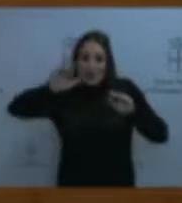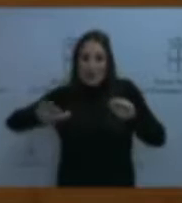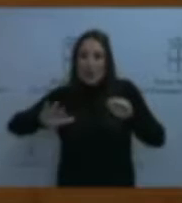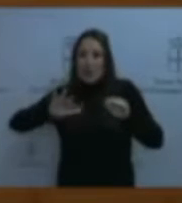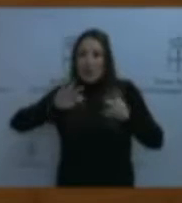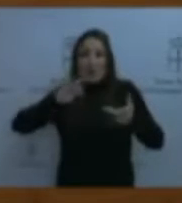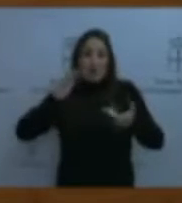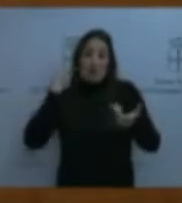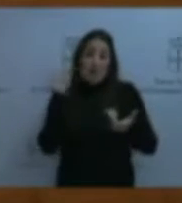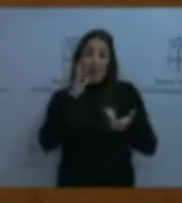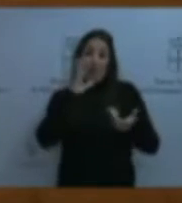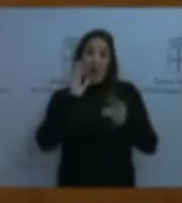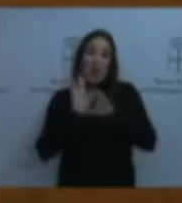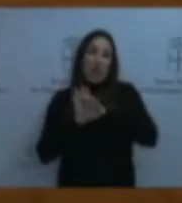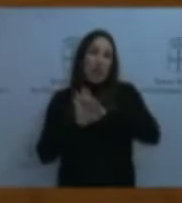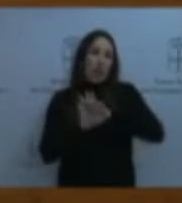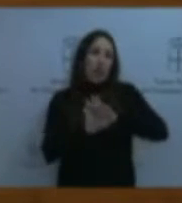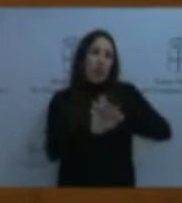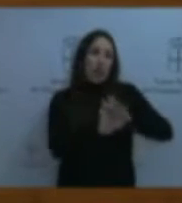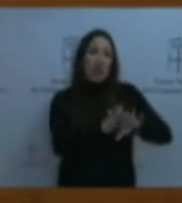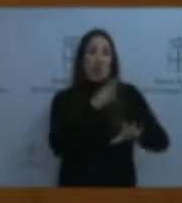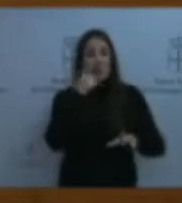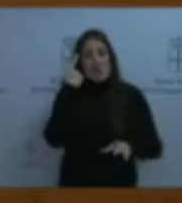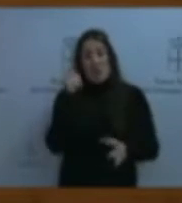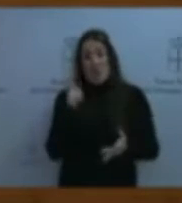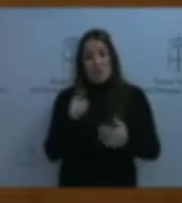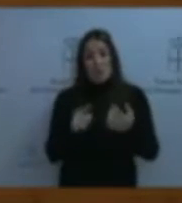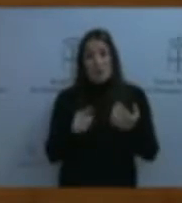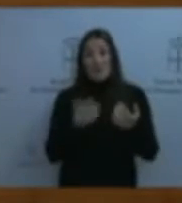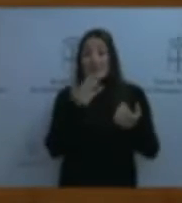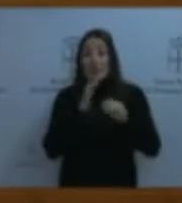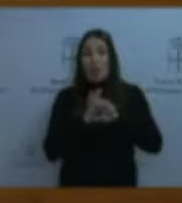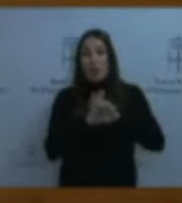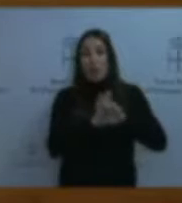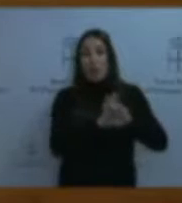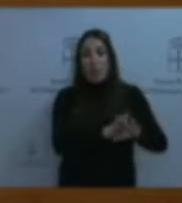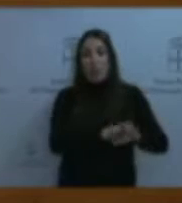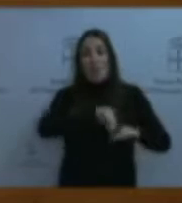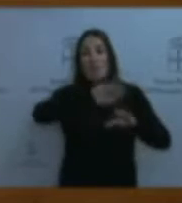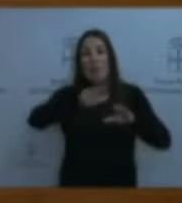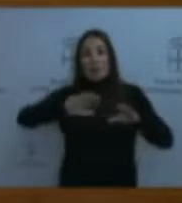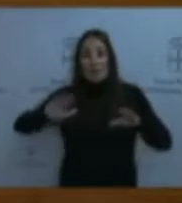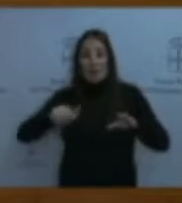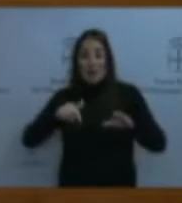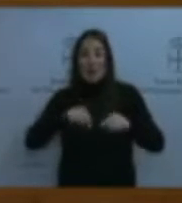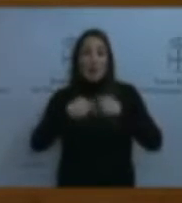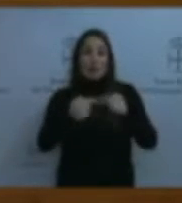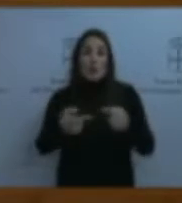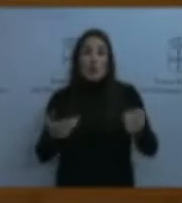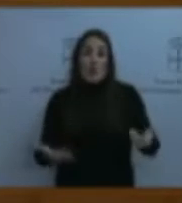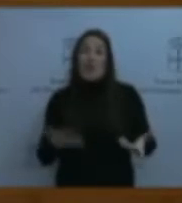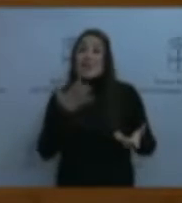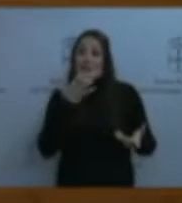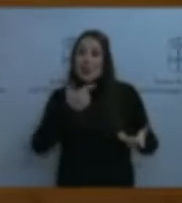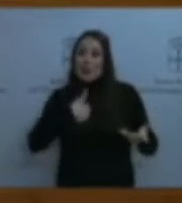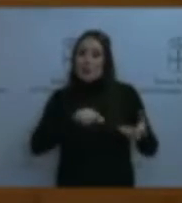un abandono, que ya hemos visto cuáles son las condiciones posteriores del abandono del paisaje nuestro asturiano si no